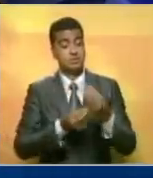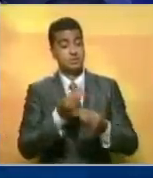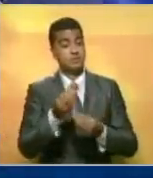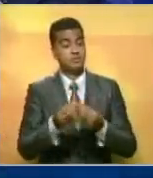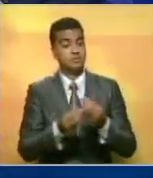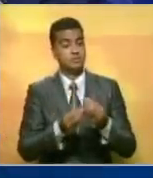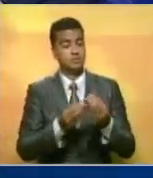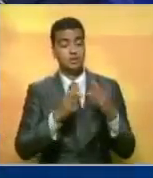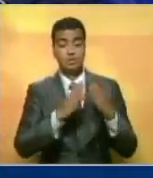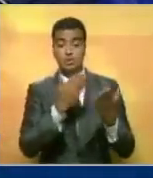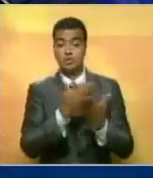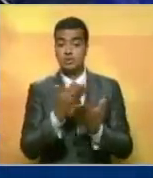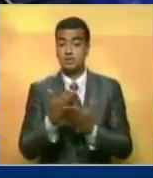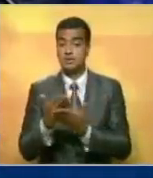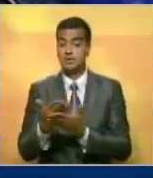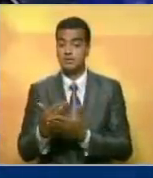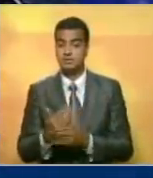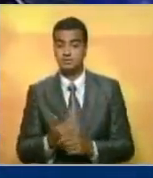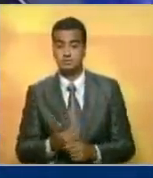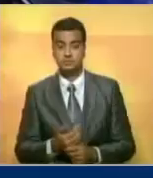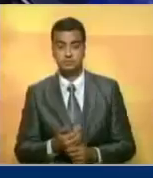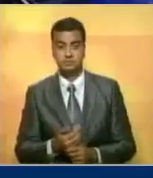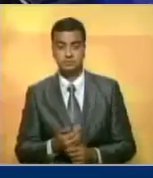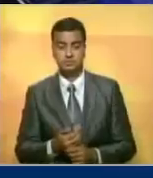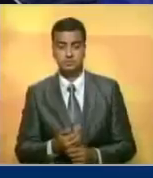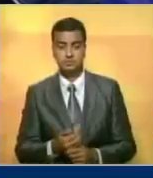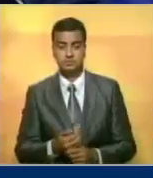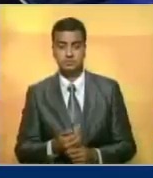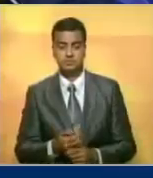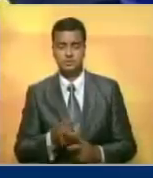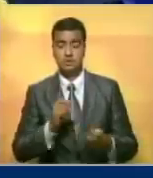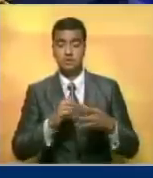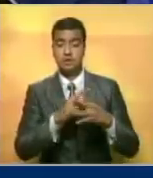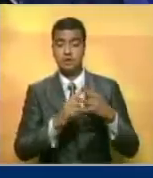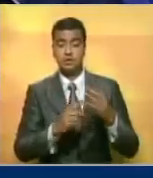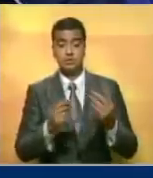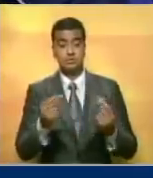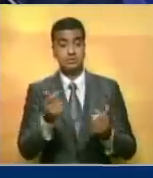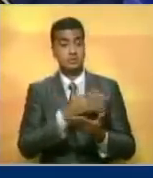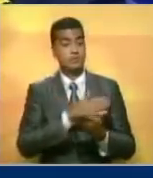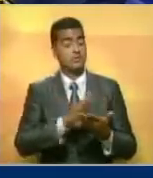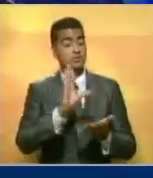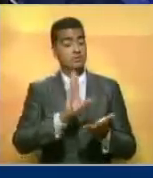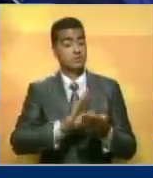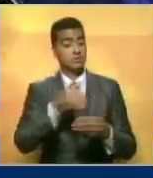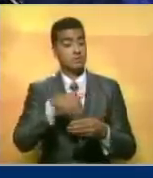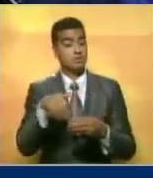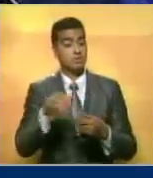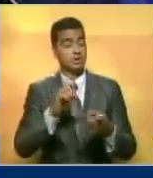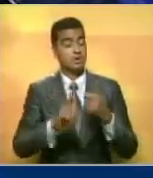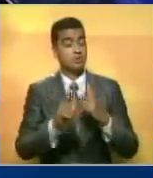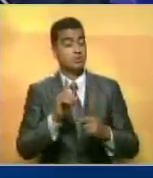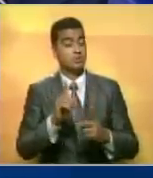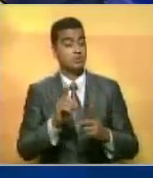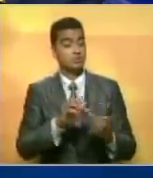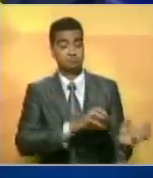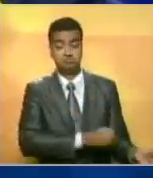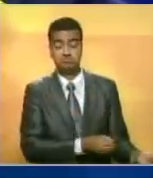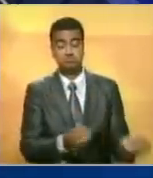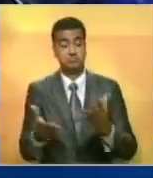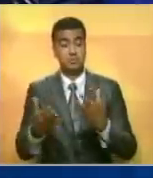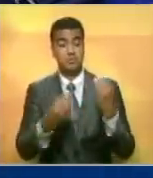que fueron los Testigos que por alguna u otra razón fueron retirados de sus centos algunos de ellos forzosamente por